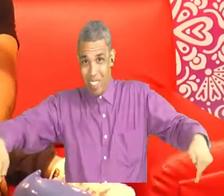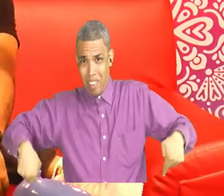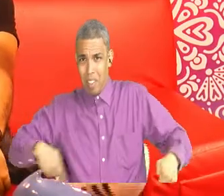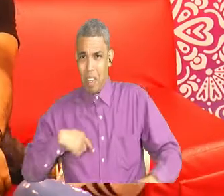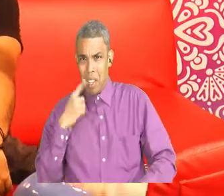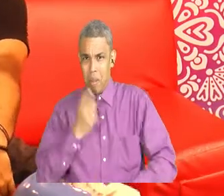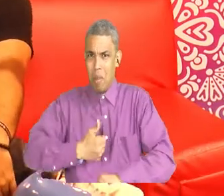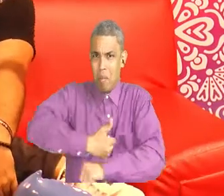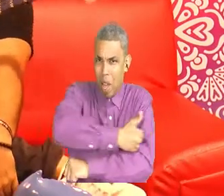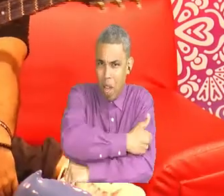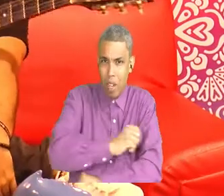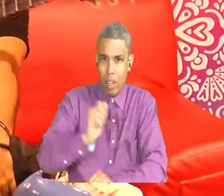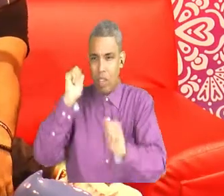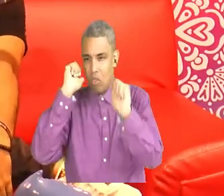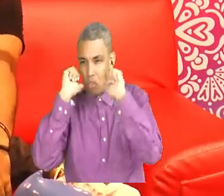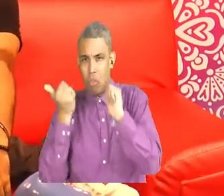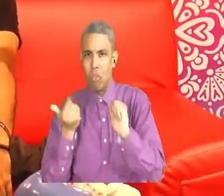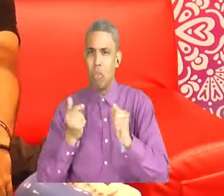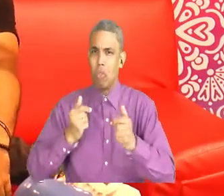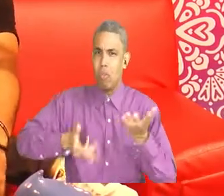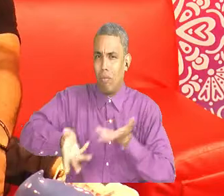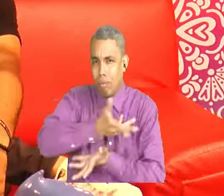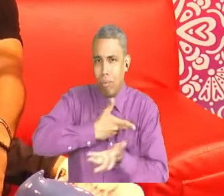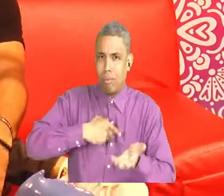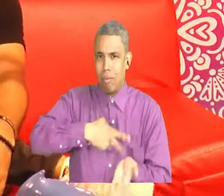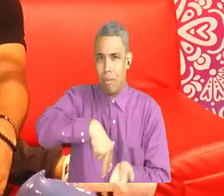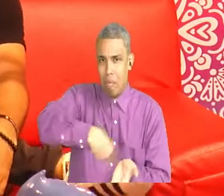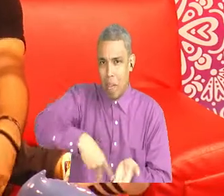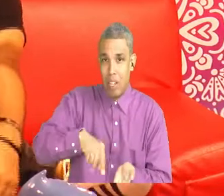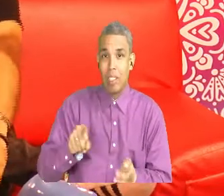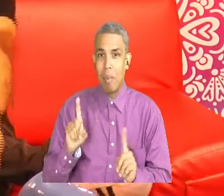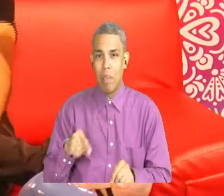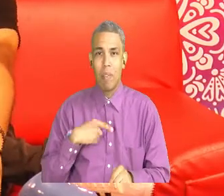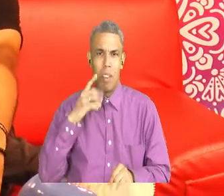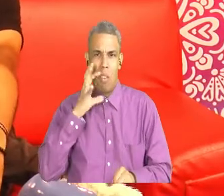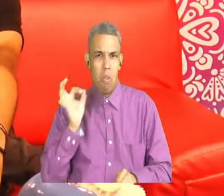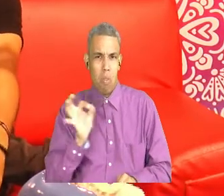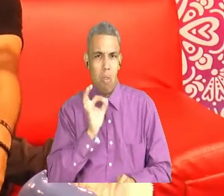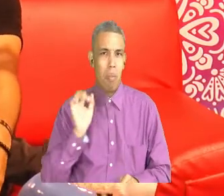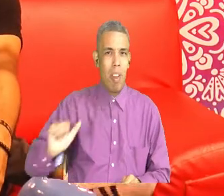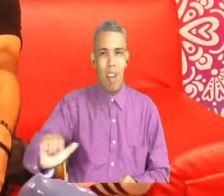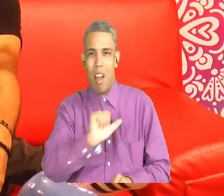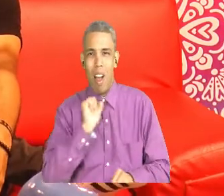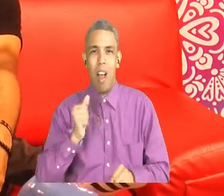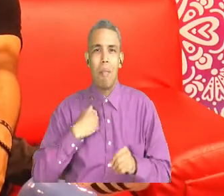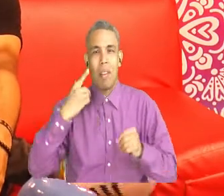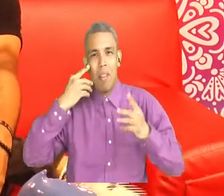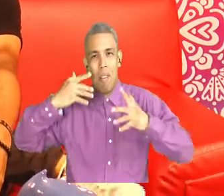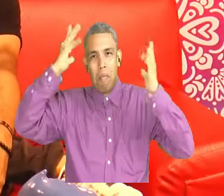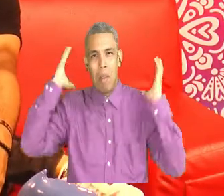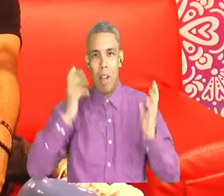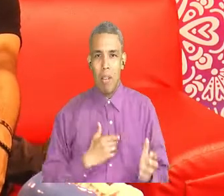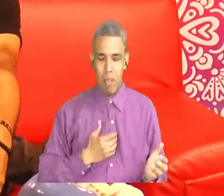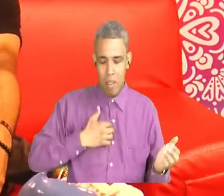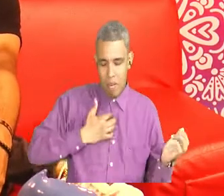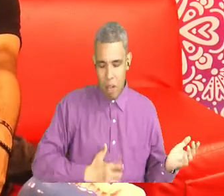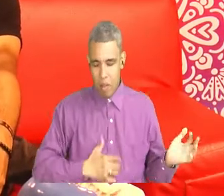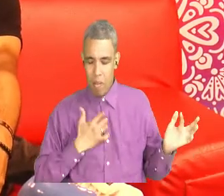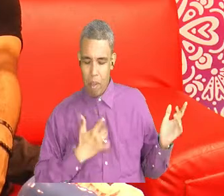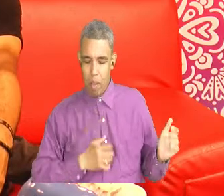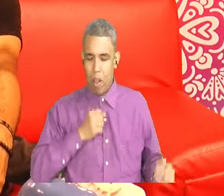mucho el arte y bueno, como la música, siempre presenta música en vivo y siempre quieren brindarle lo mejor a sus clientes. Goyo, pero hablemos, eso es lo que